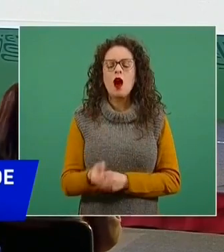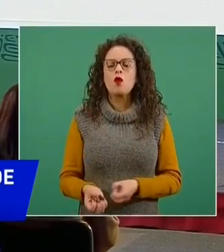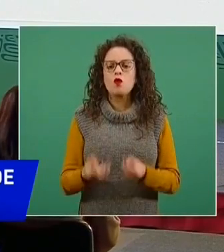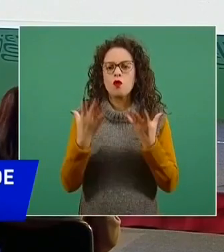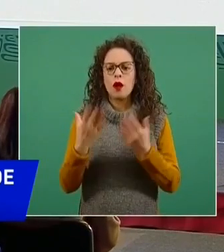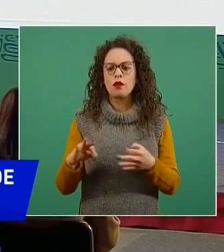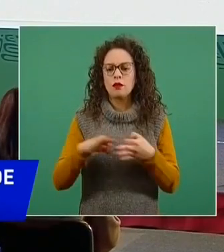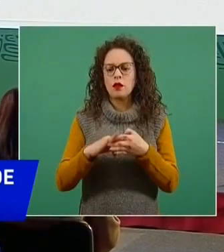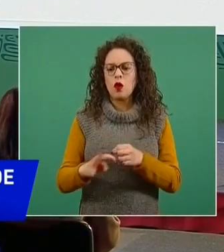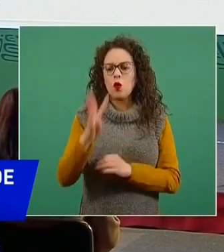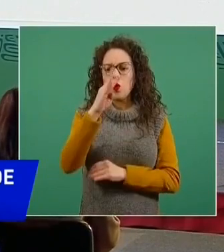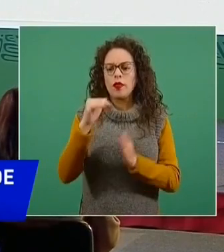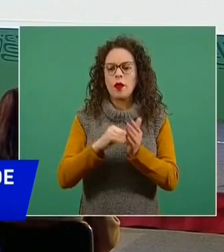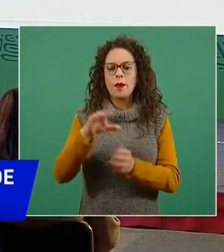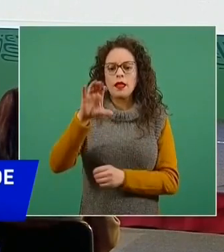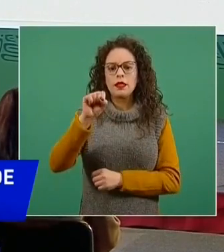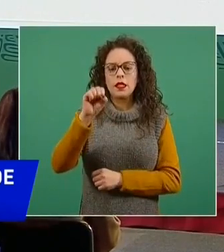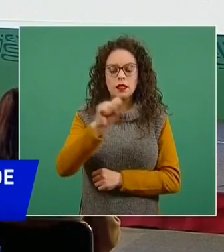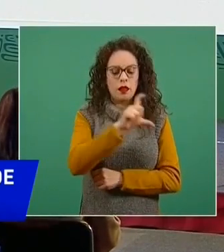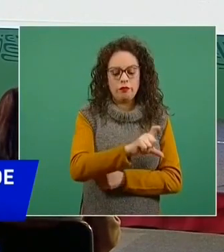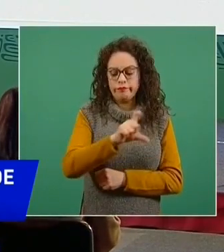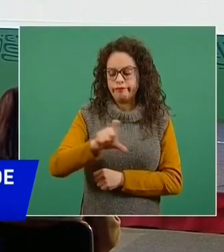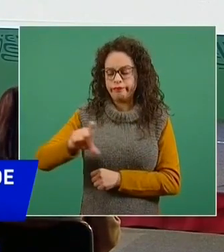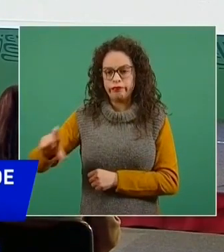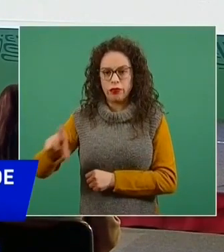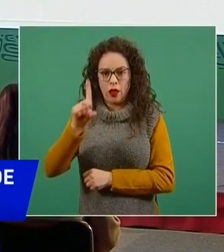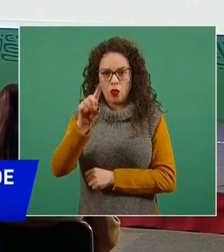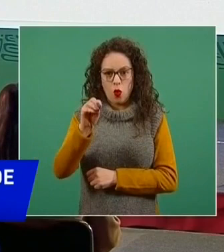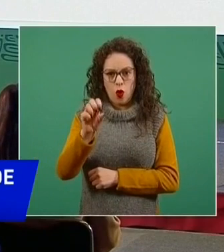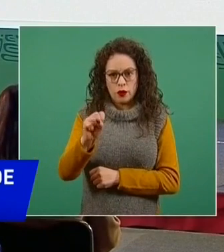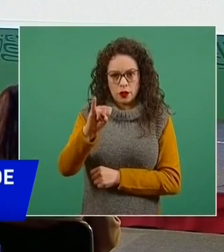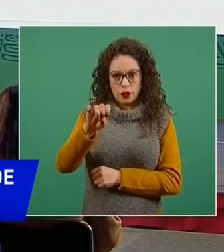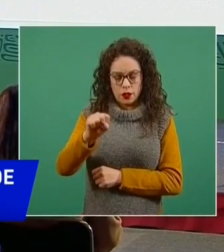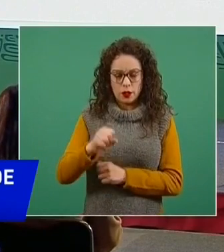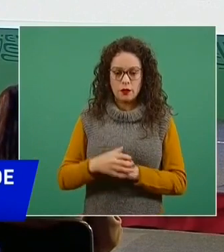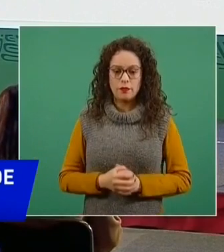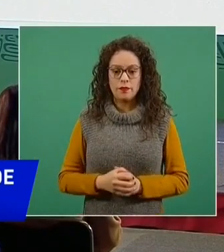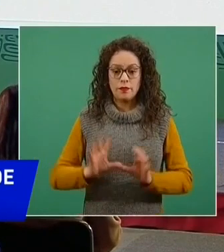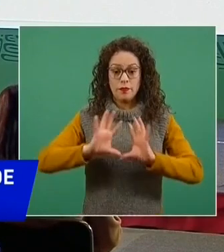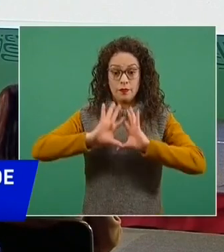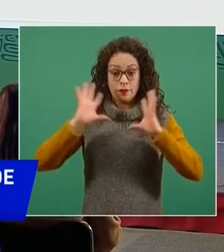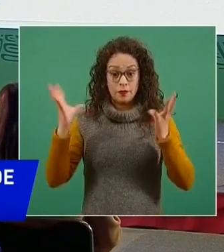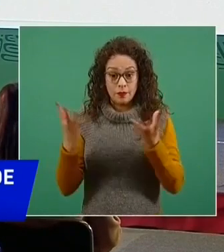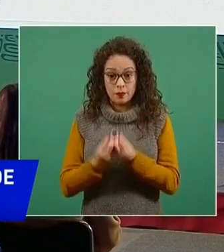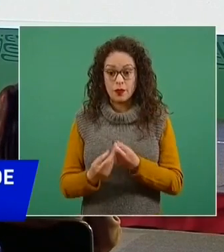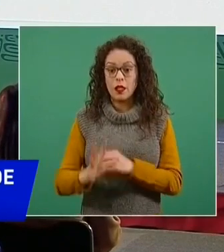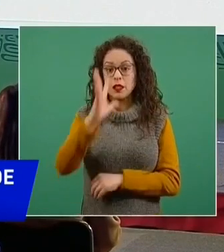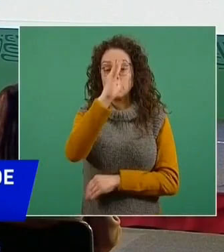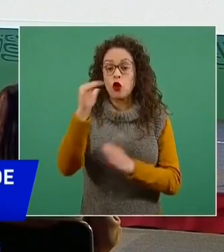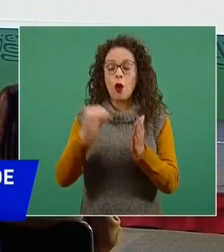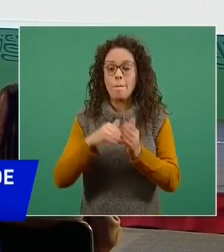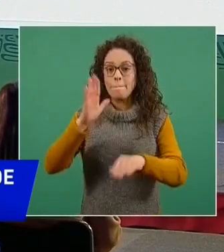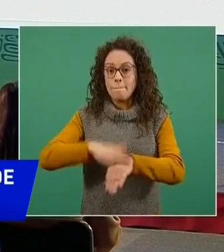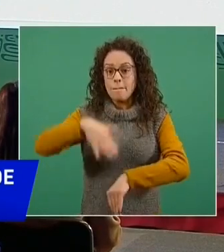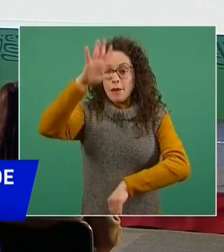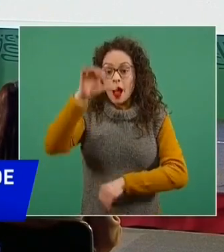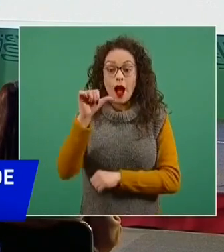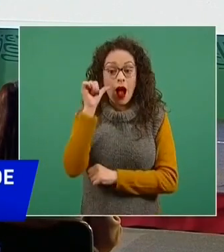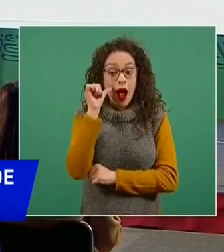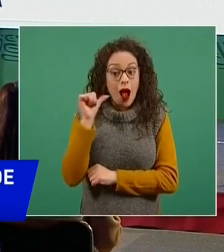de 4.060 dosis. En el resto del día se completaron 5.000 más ayer